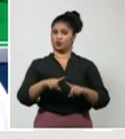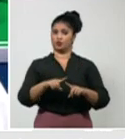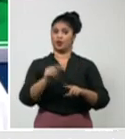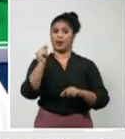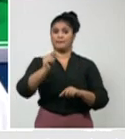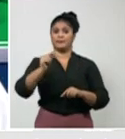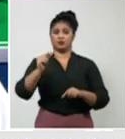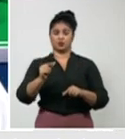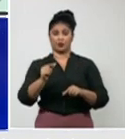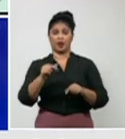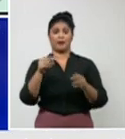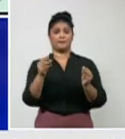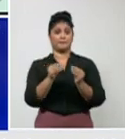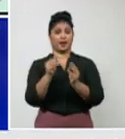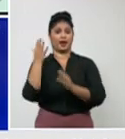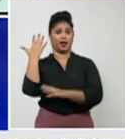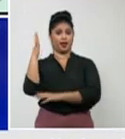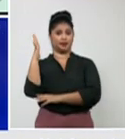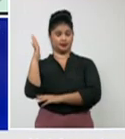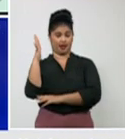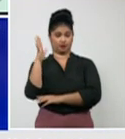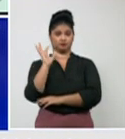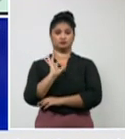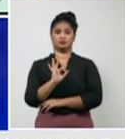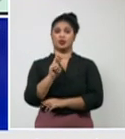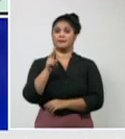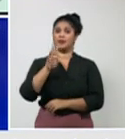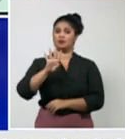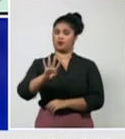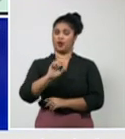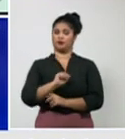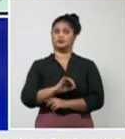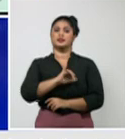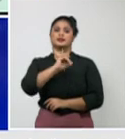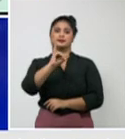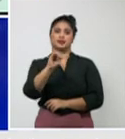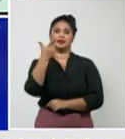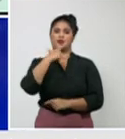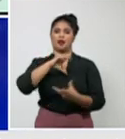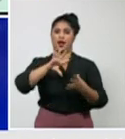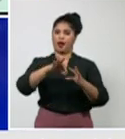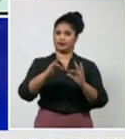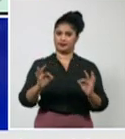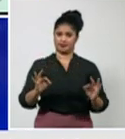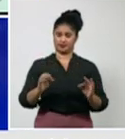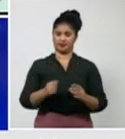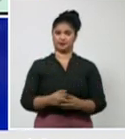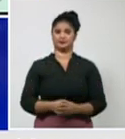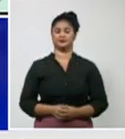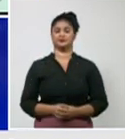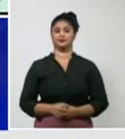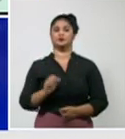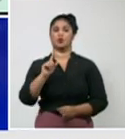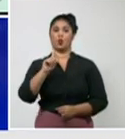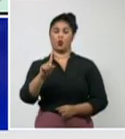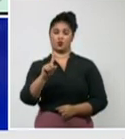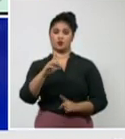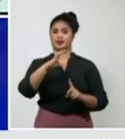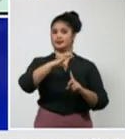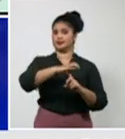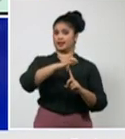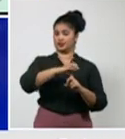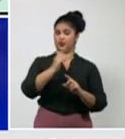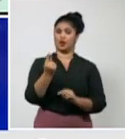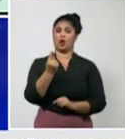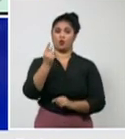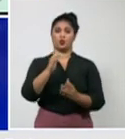24. 6 de la provincia de Artemisa, 1 de San Cristóbal, 1 del